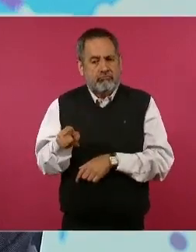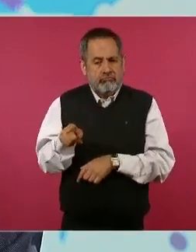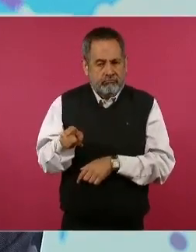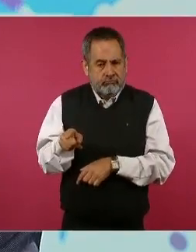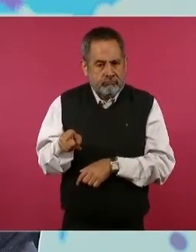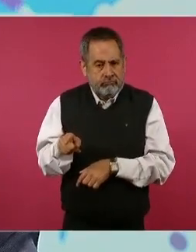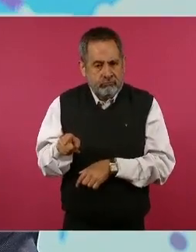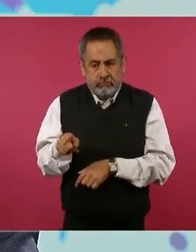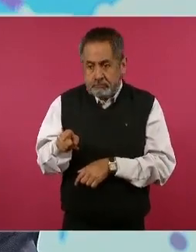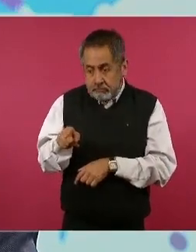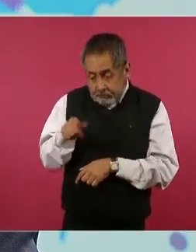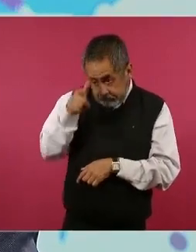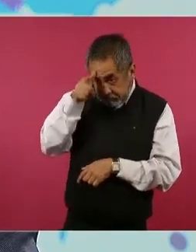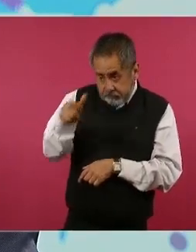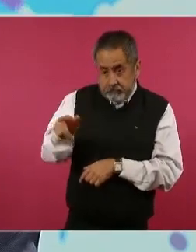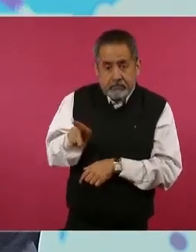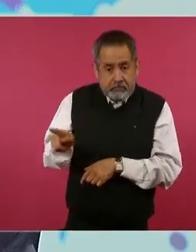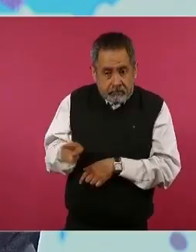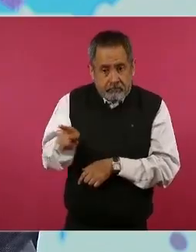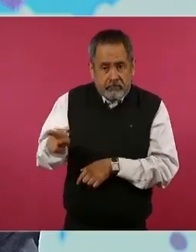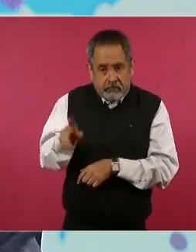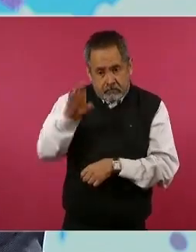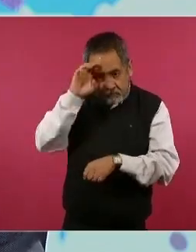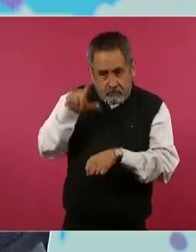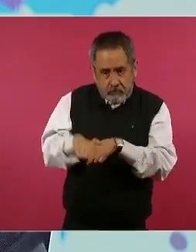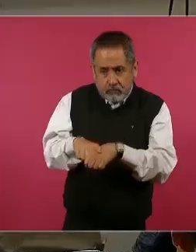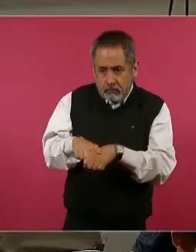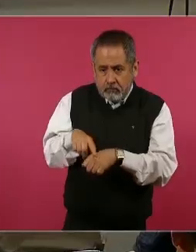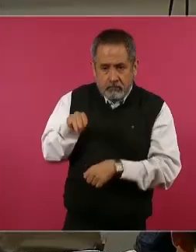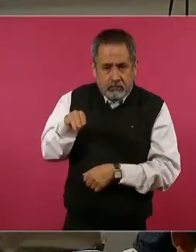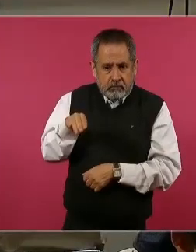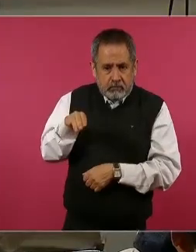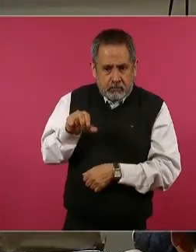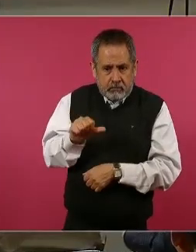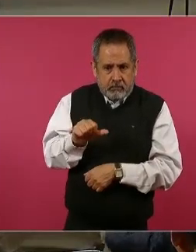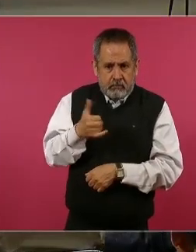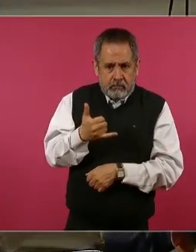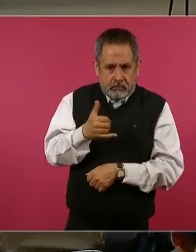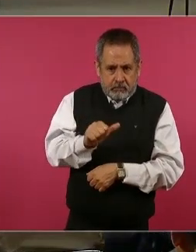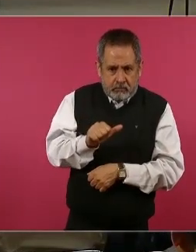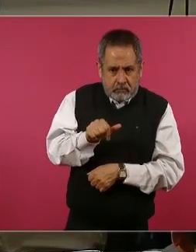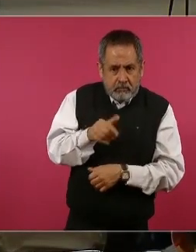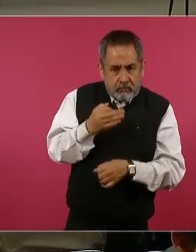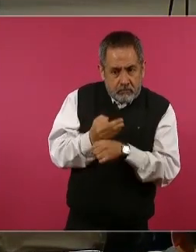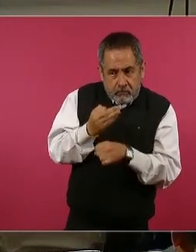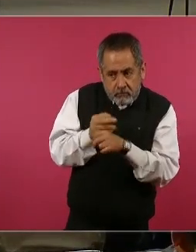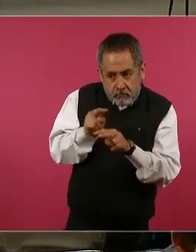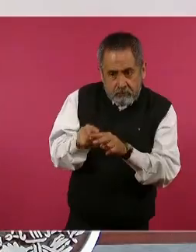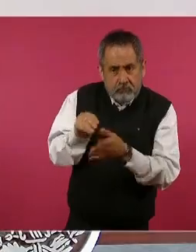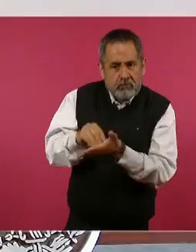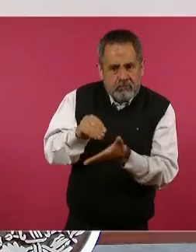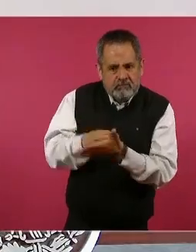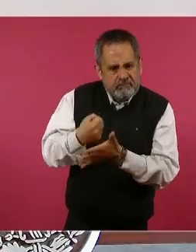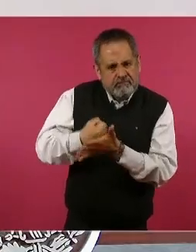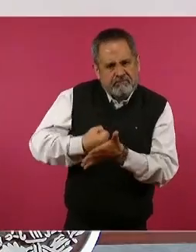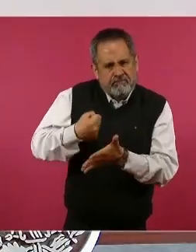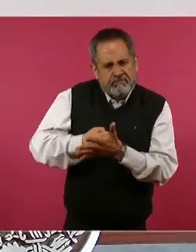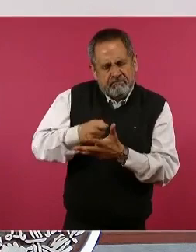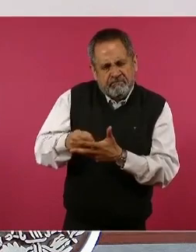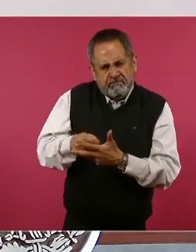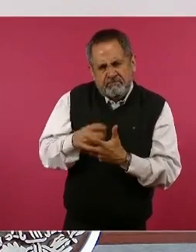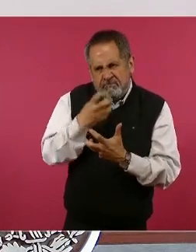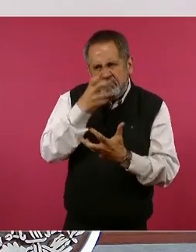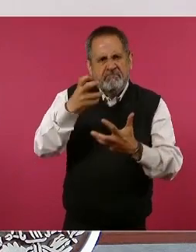de las poblaciones y culturas mayas que hoy siguen luchando por hacer oír su